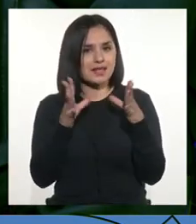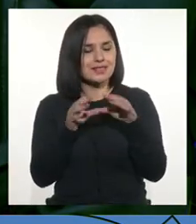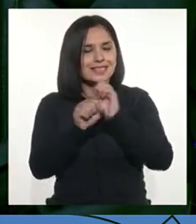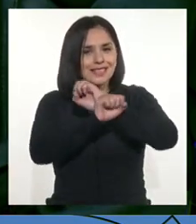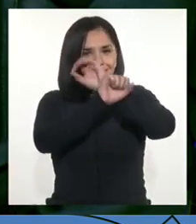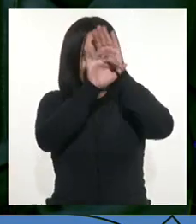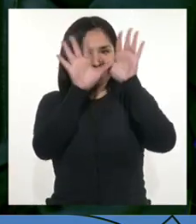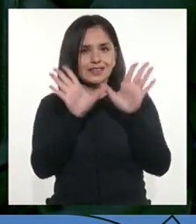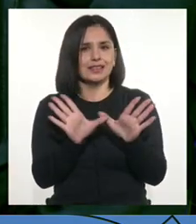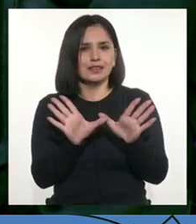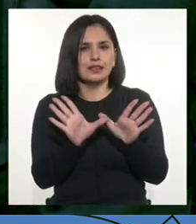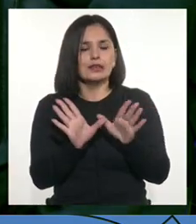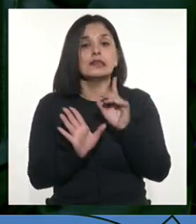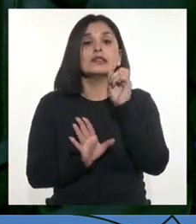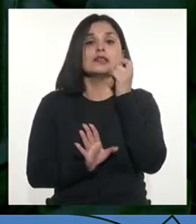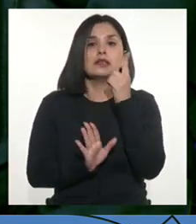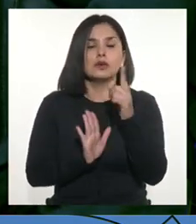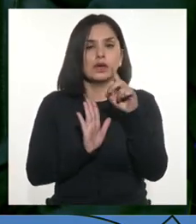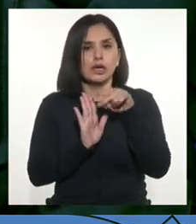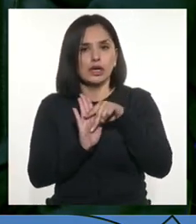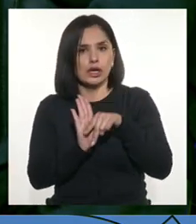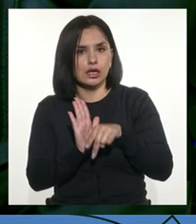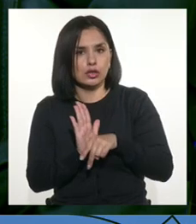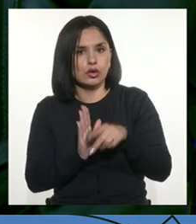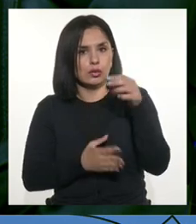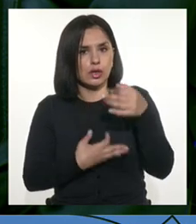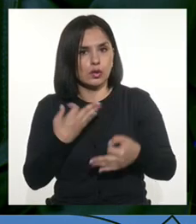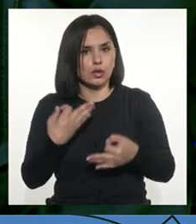acerca de las normas jurídicas